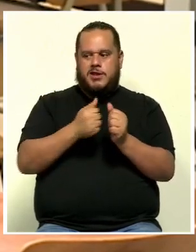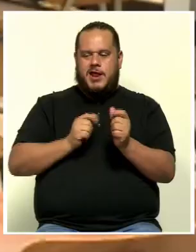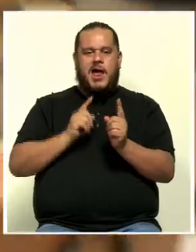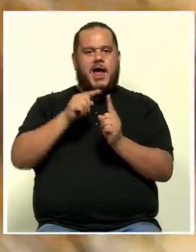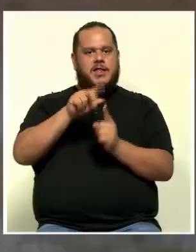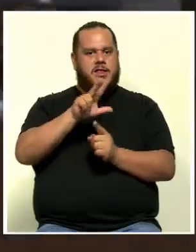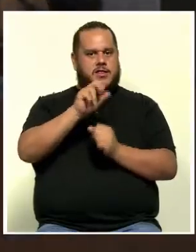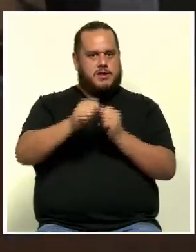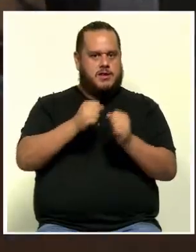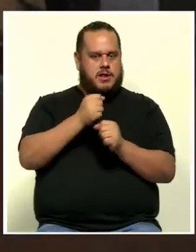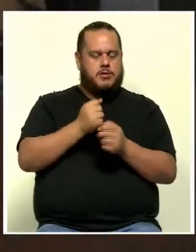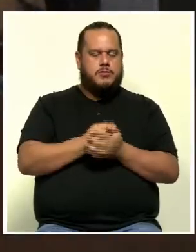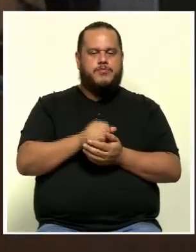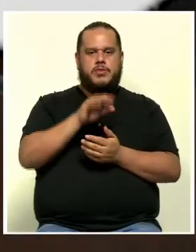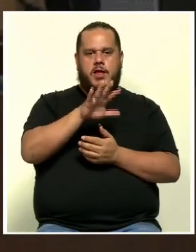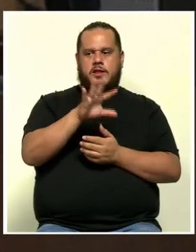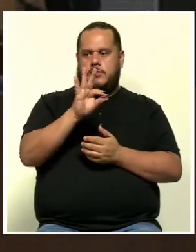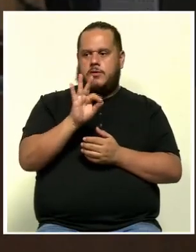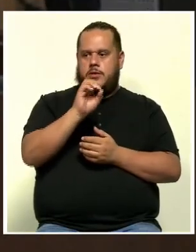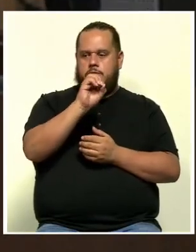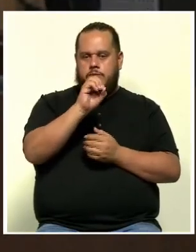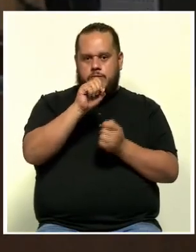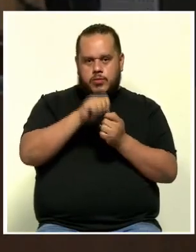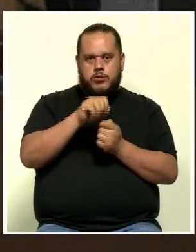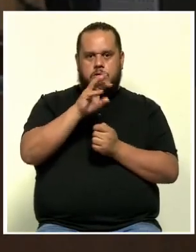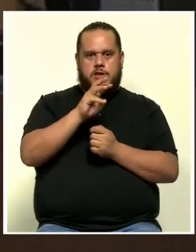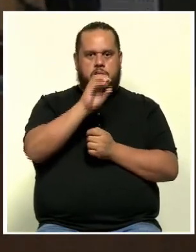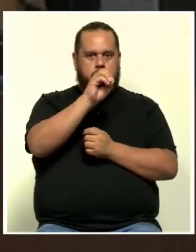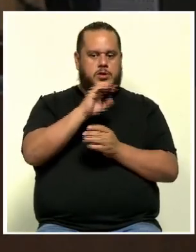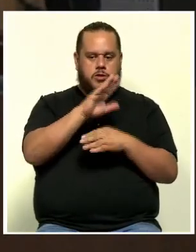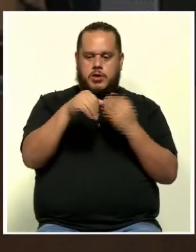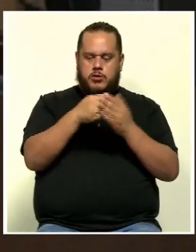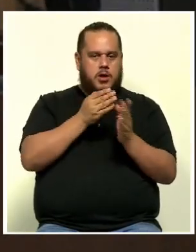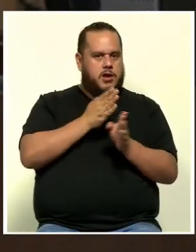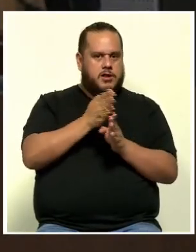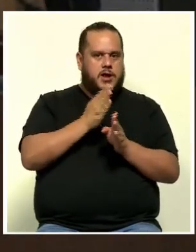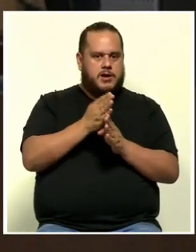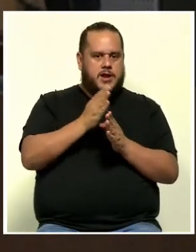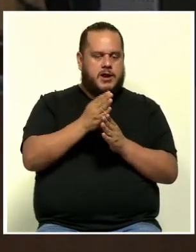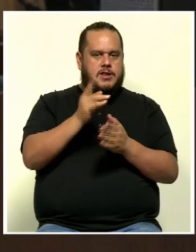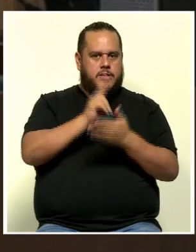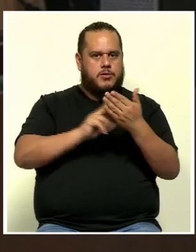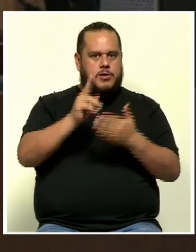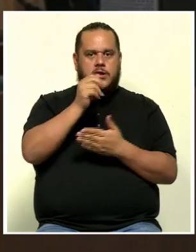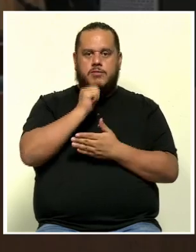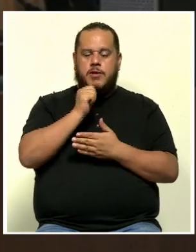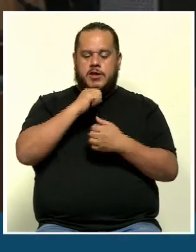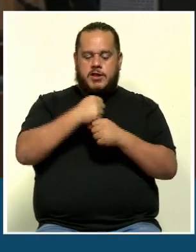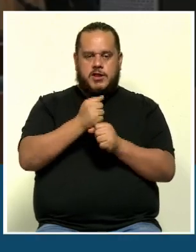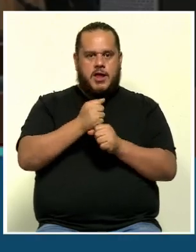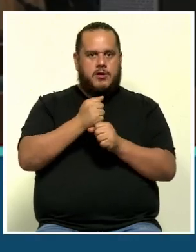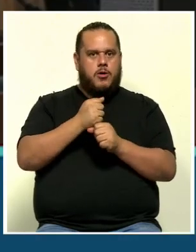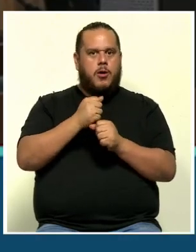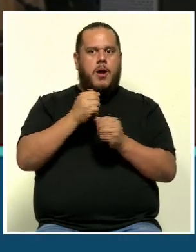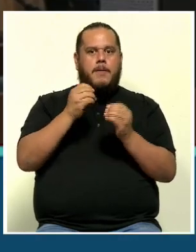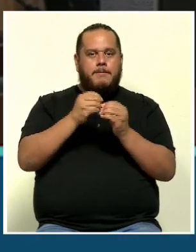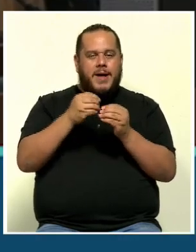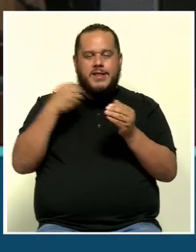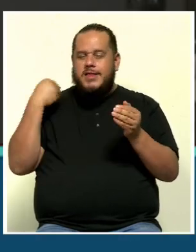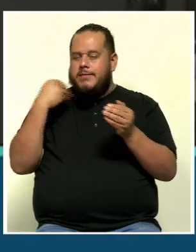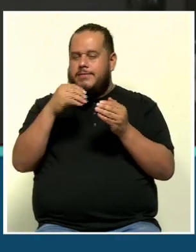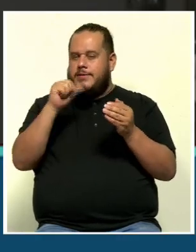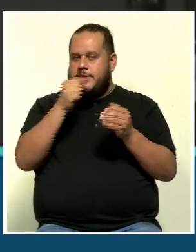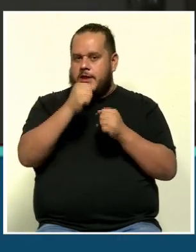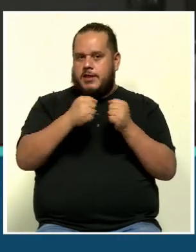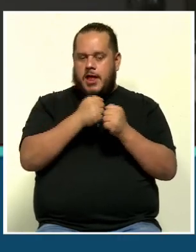años. El 59,6% de las carreras en el sector privado fueron creadas hace más de una década y nunca